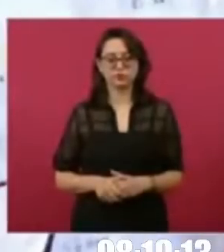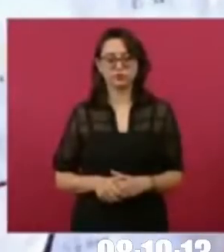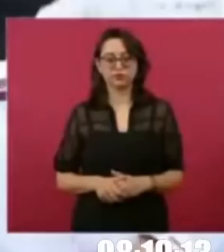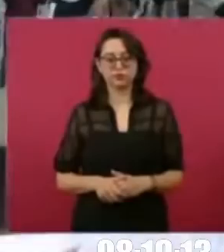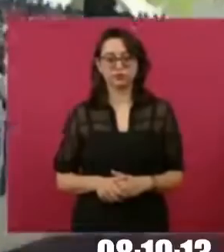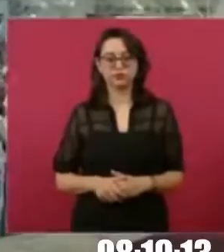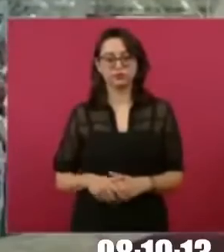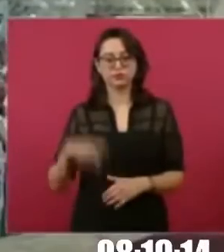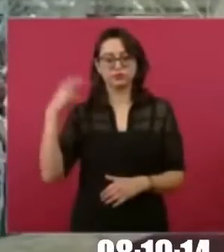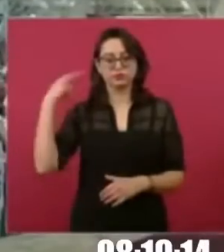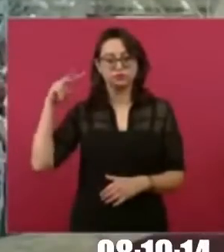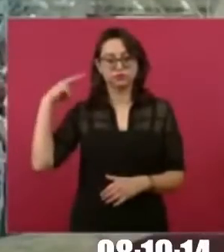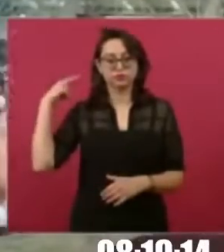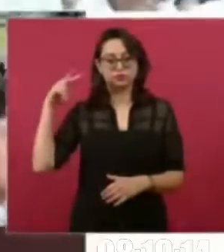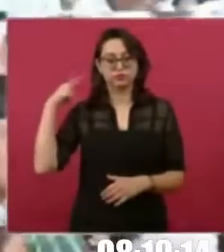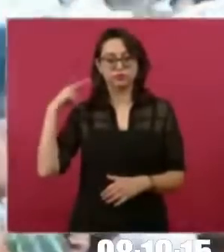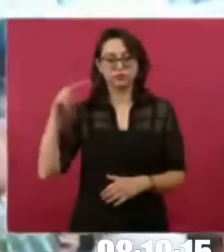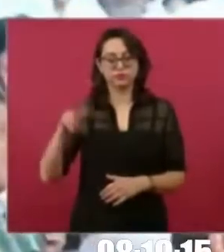Veracruz